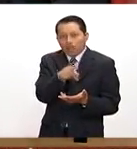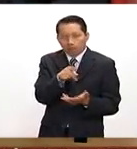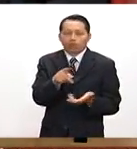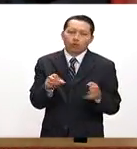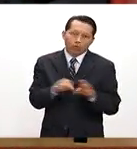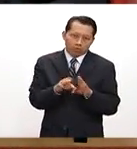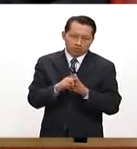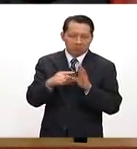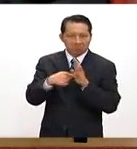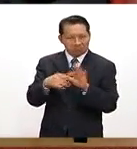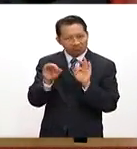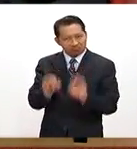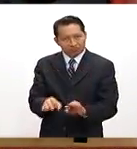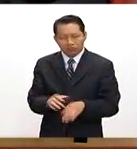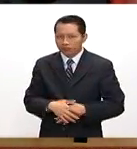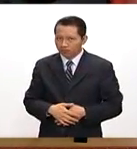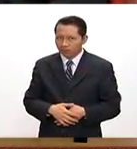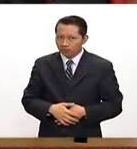y un referente.